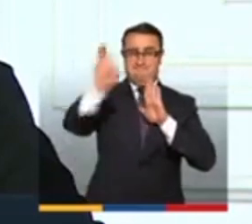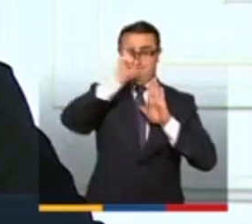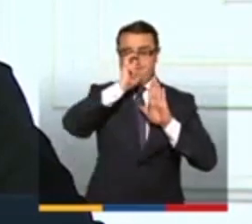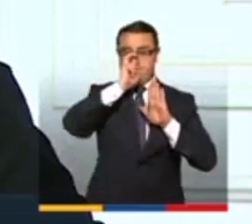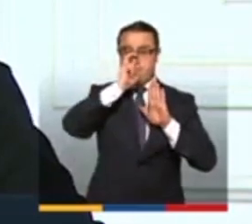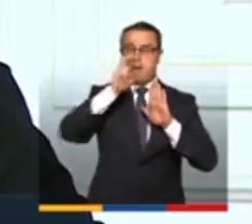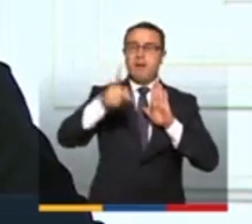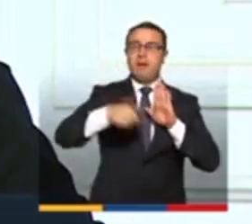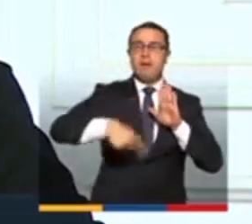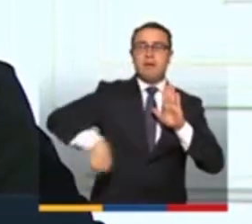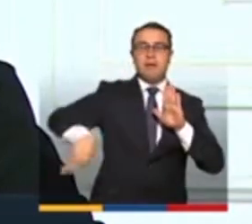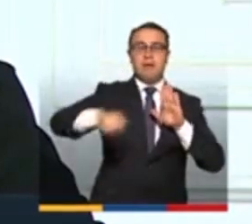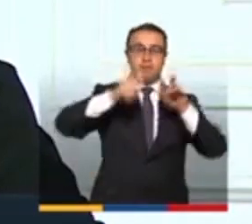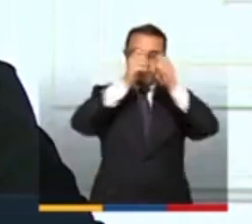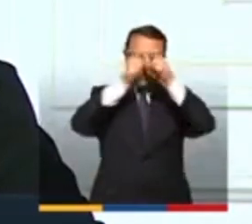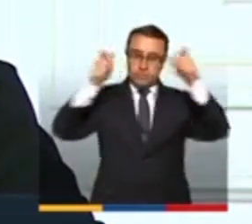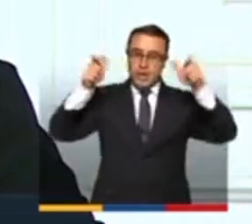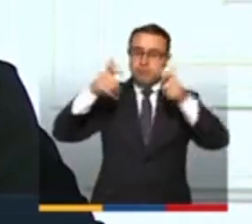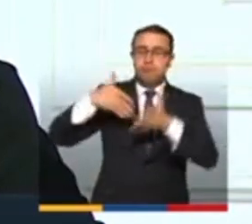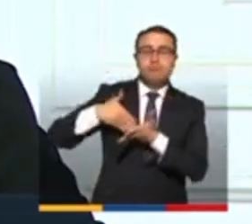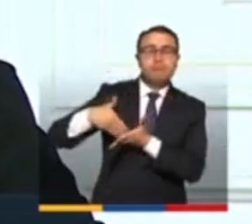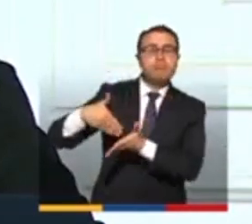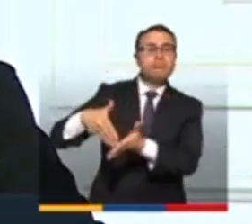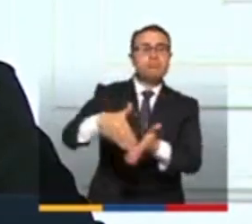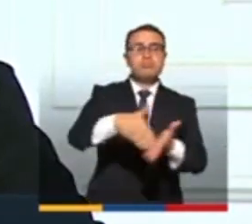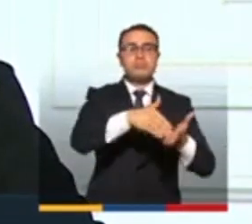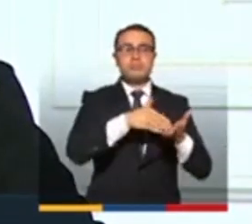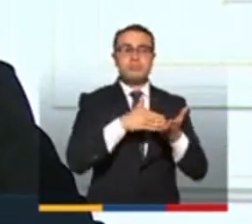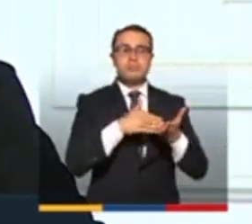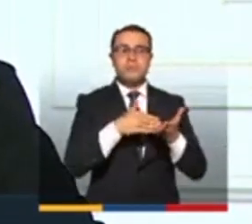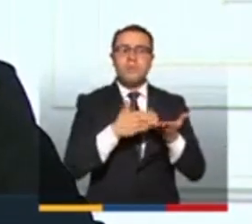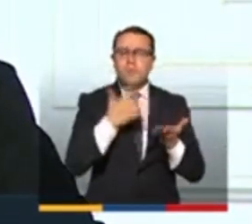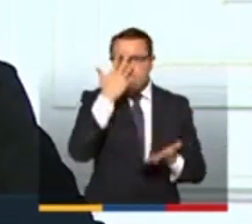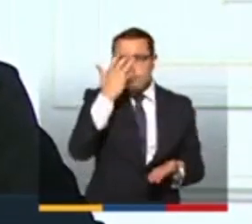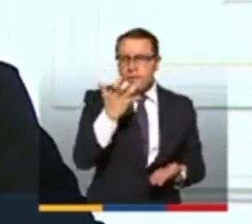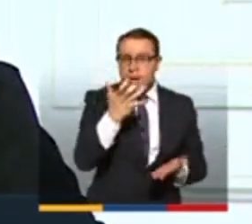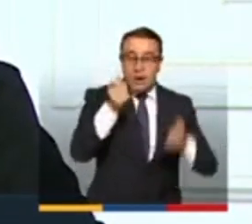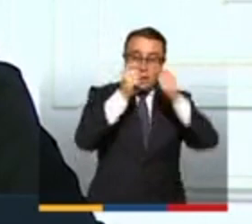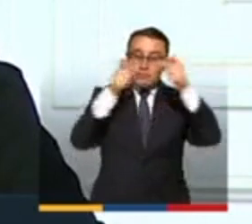a las compras del Estado, que el Estado solo le compra uno,